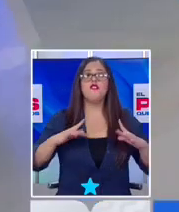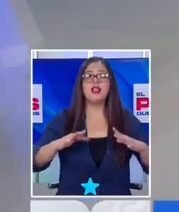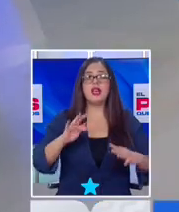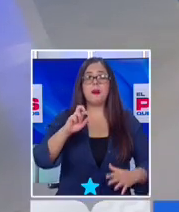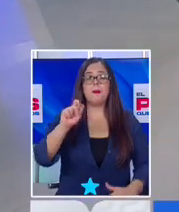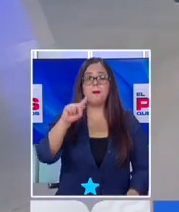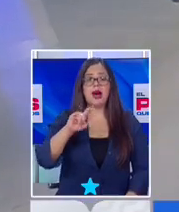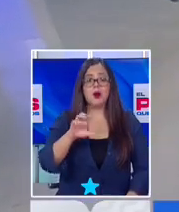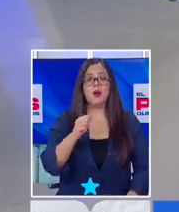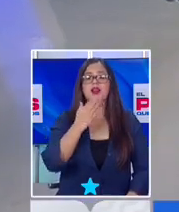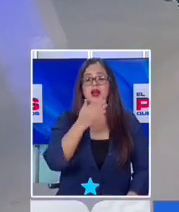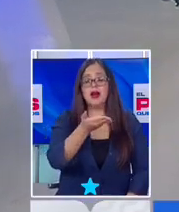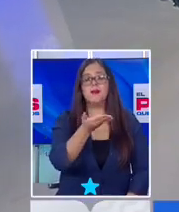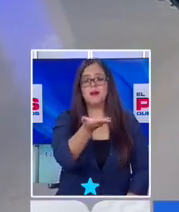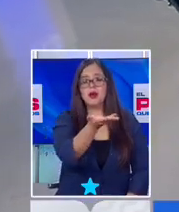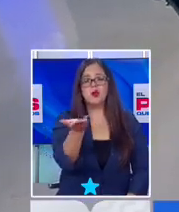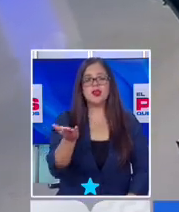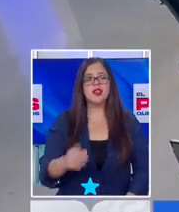igualmente